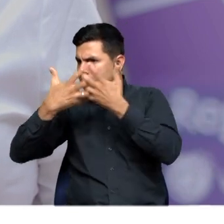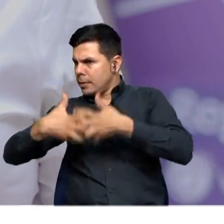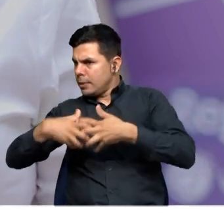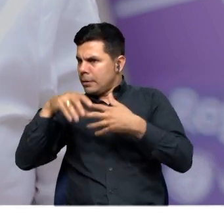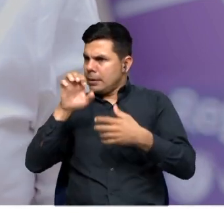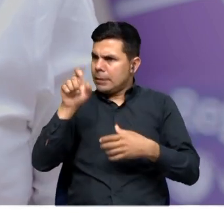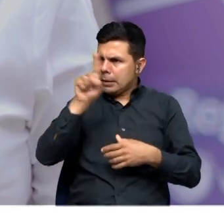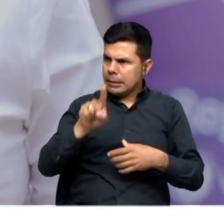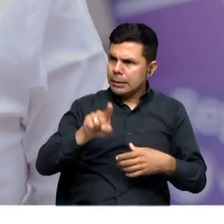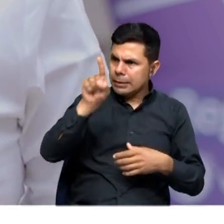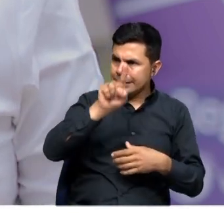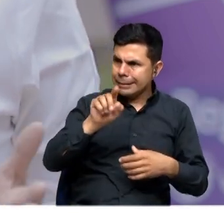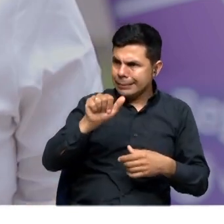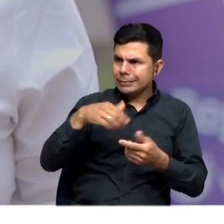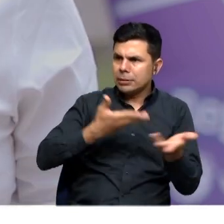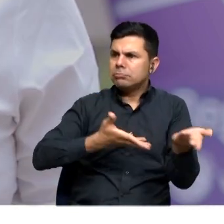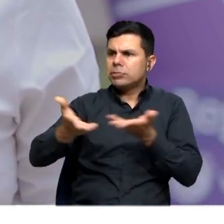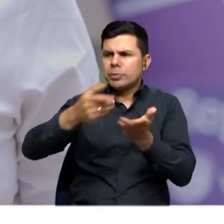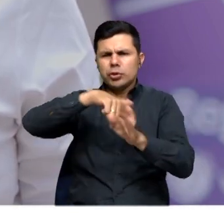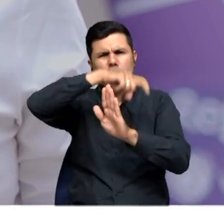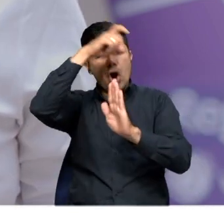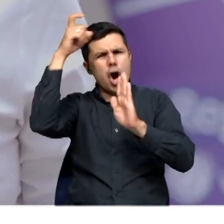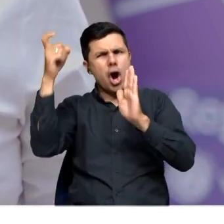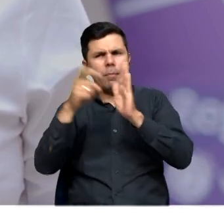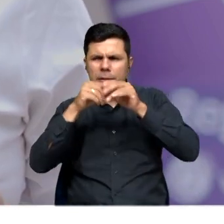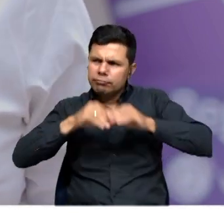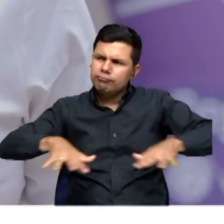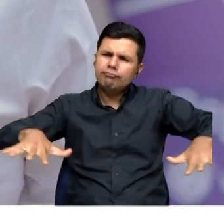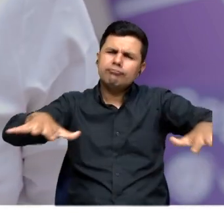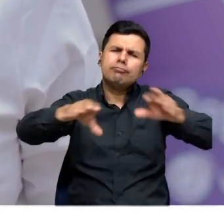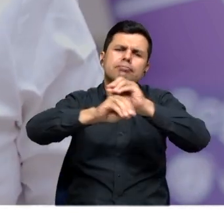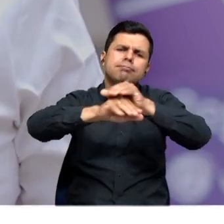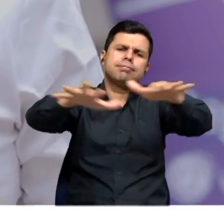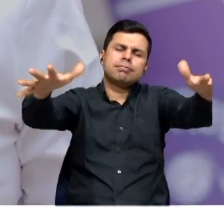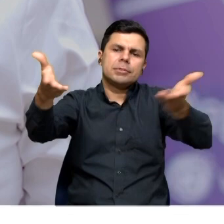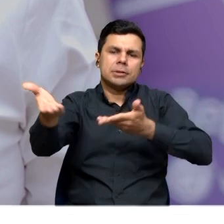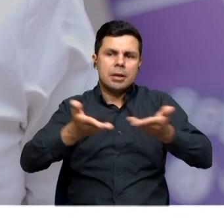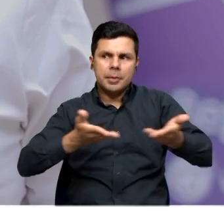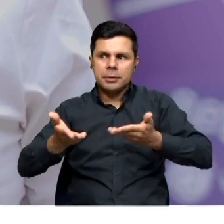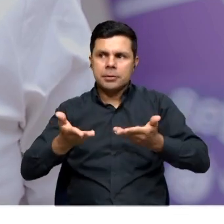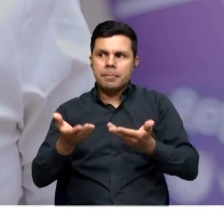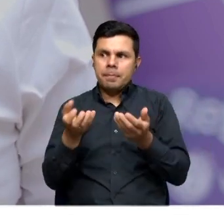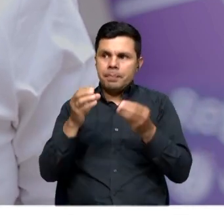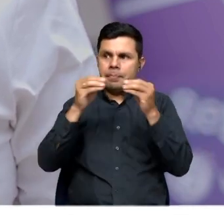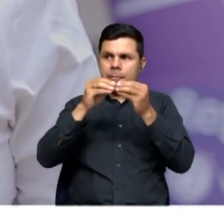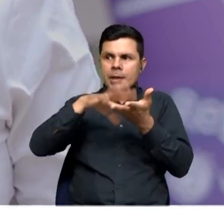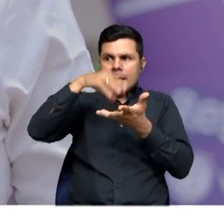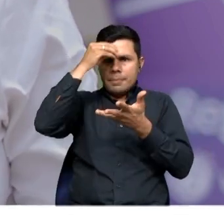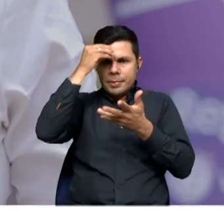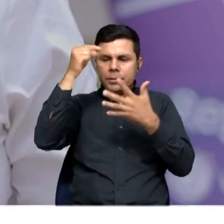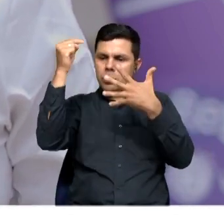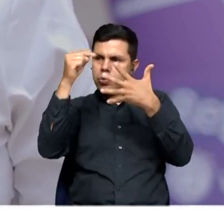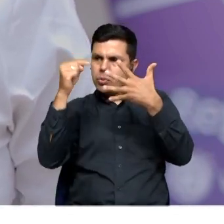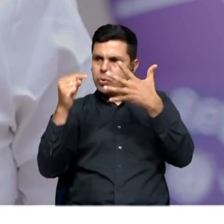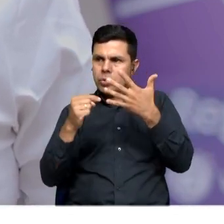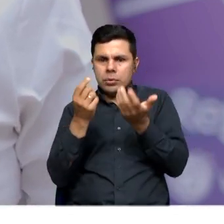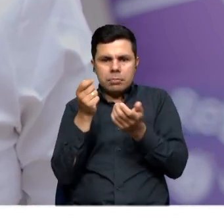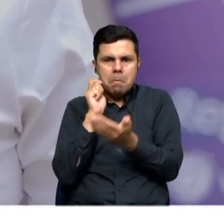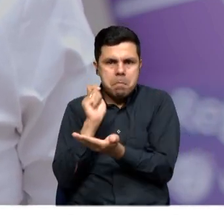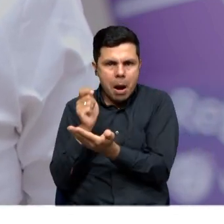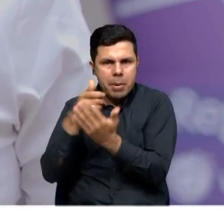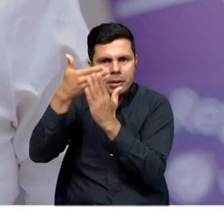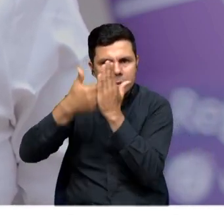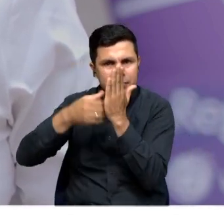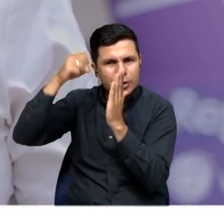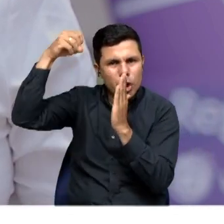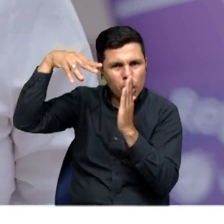beneficios. Primero, tenemos cobertura en toda nuestra área de influencia. También tenemos la facilidad con el pago de cuotas a través de nuestra factura de